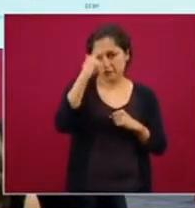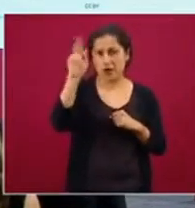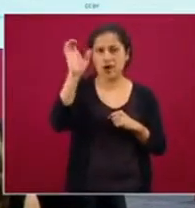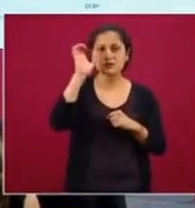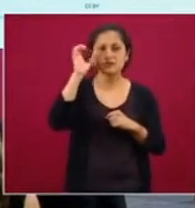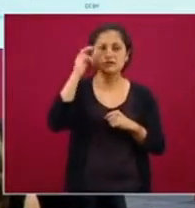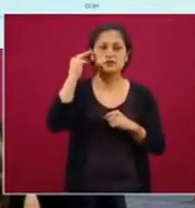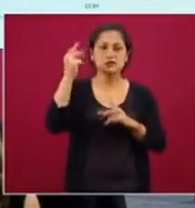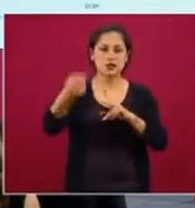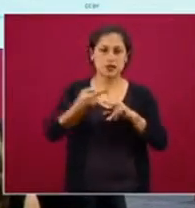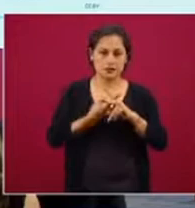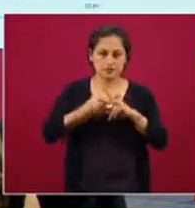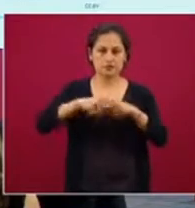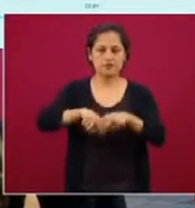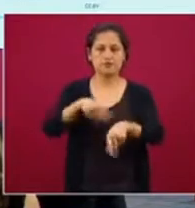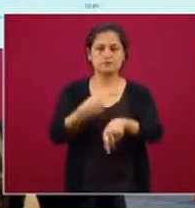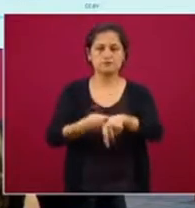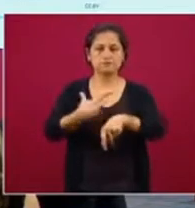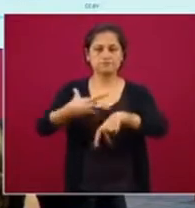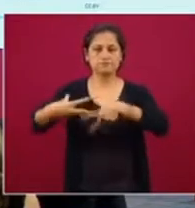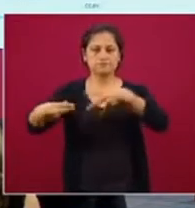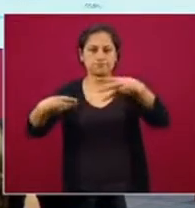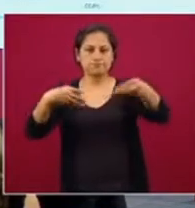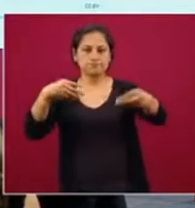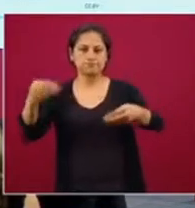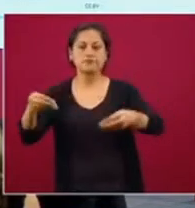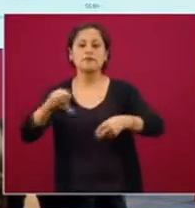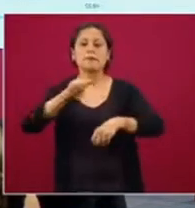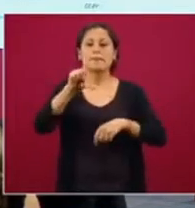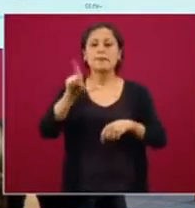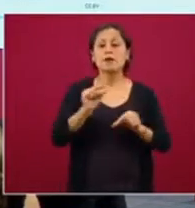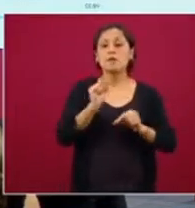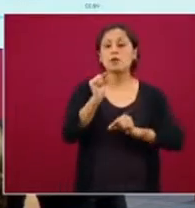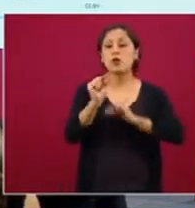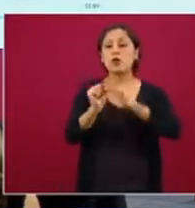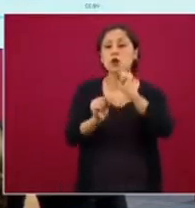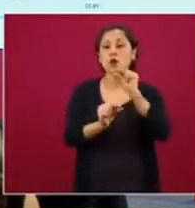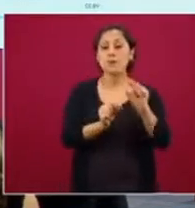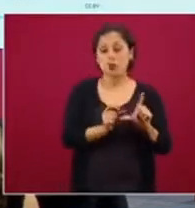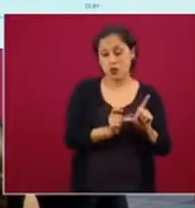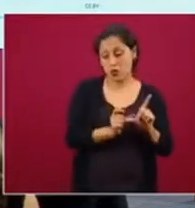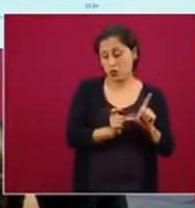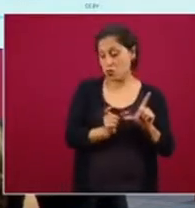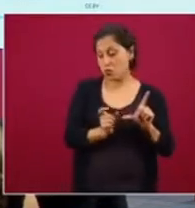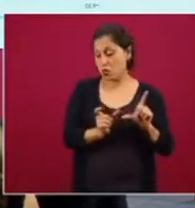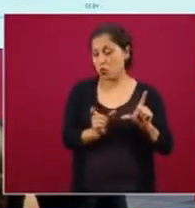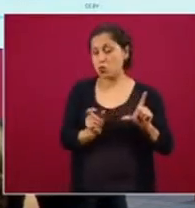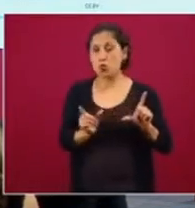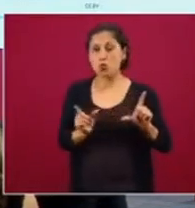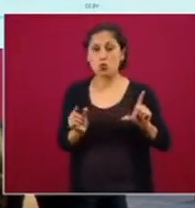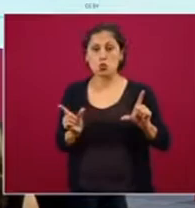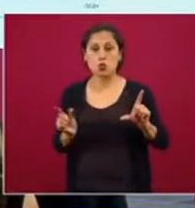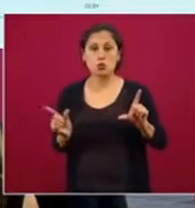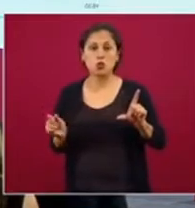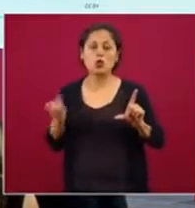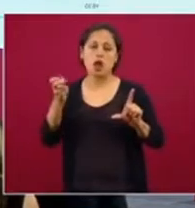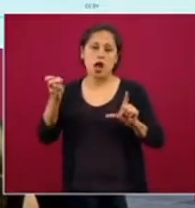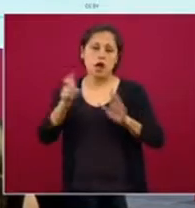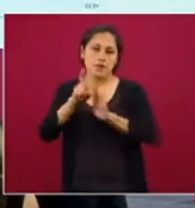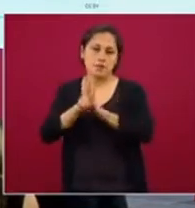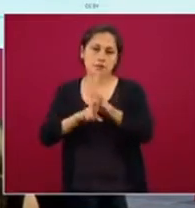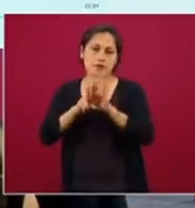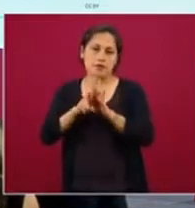China, y vamos a ir desplazando esta barra, es la manera en que este portal permite ver el cambio en el